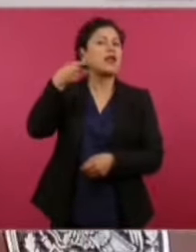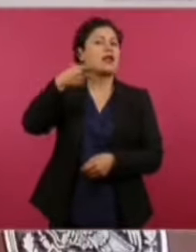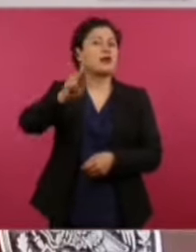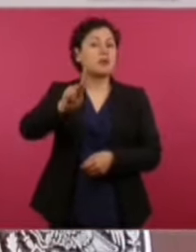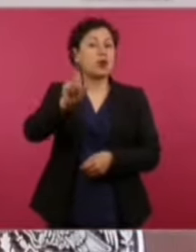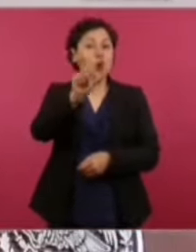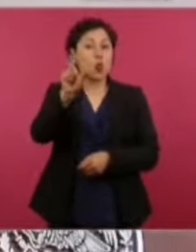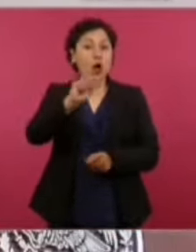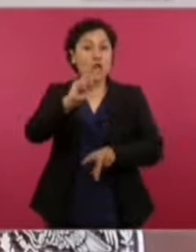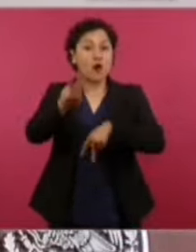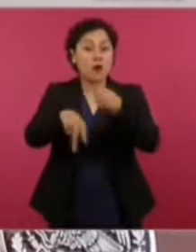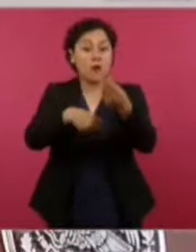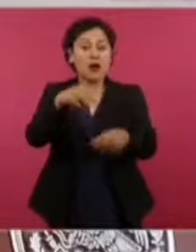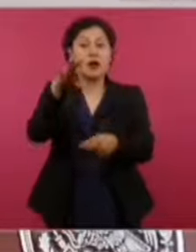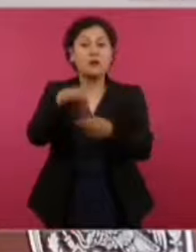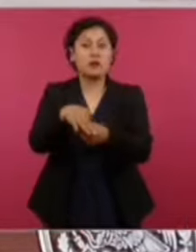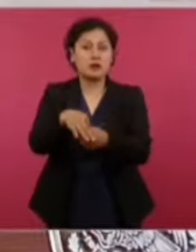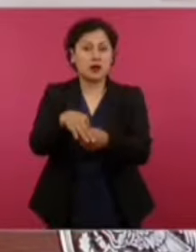toma tu champotón.